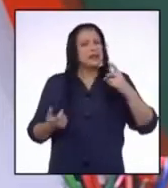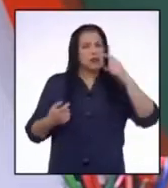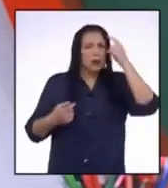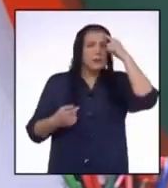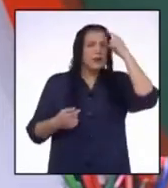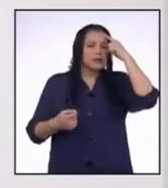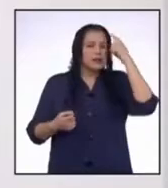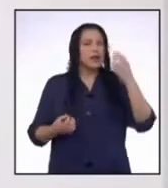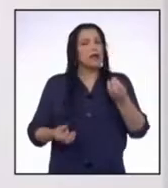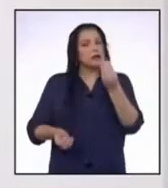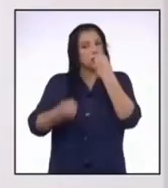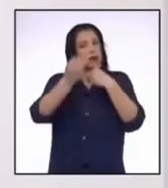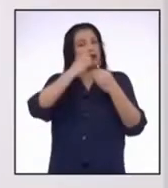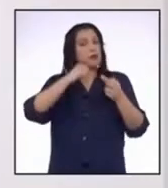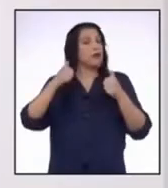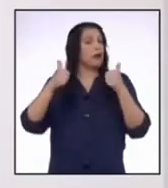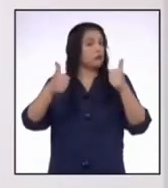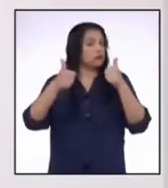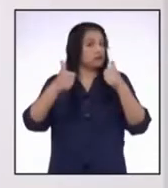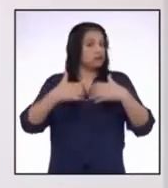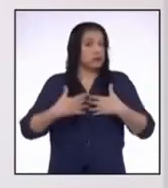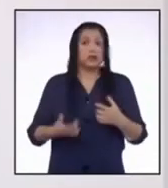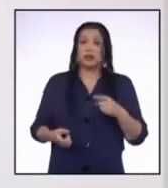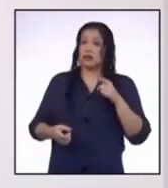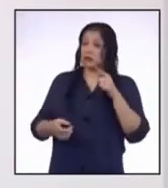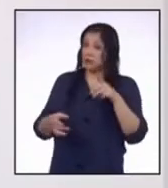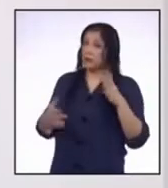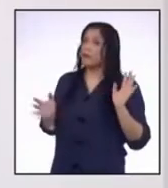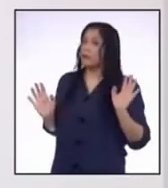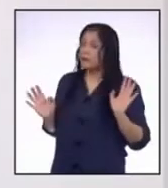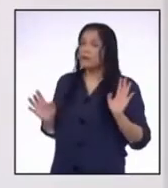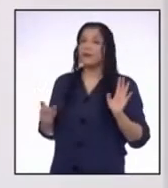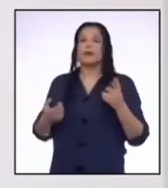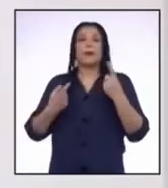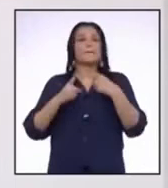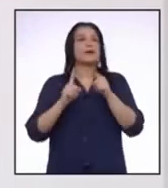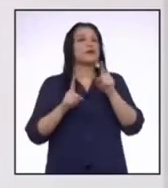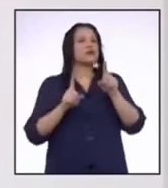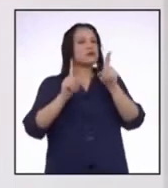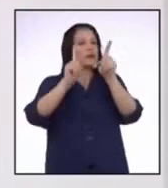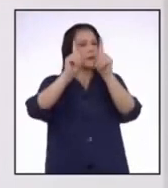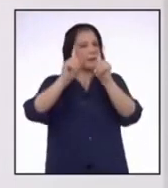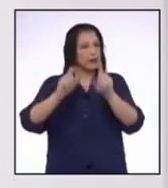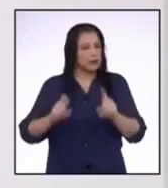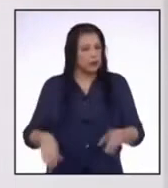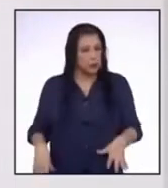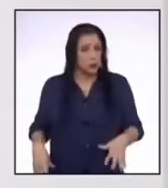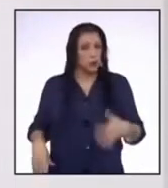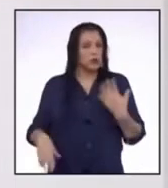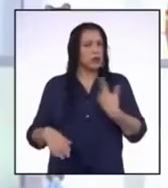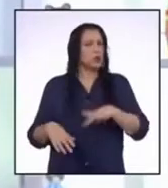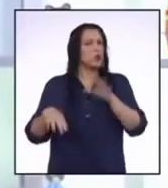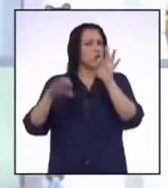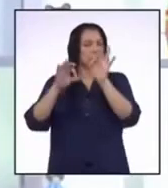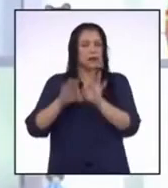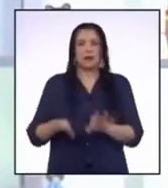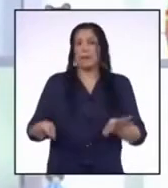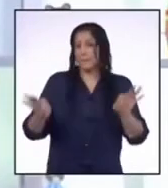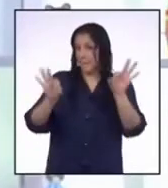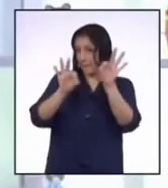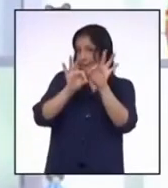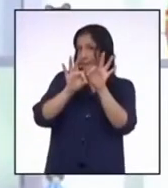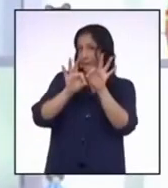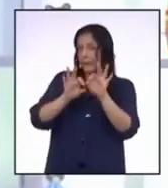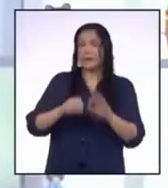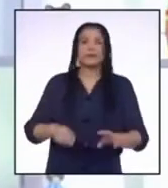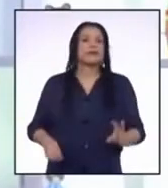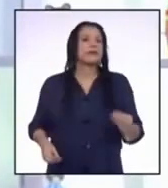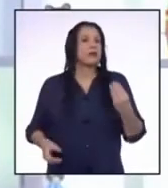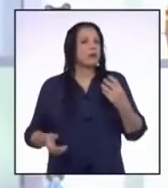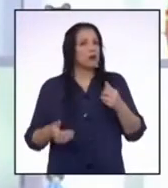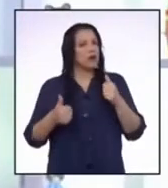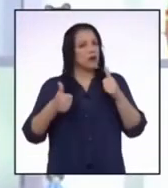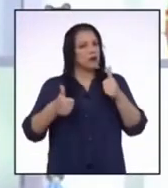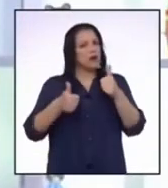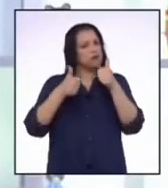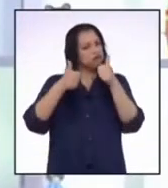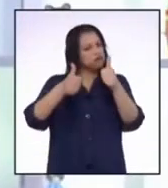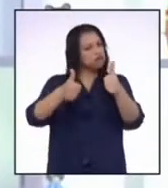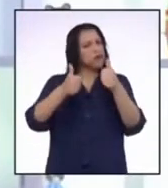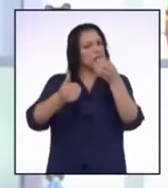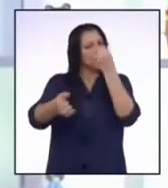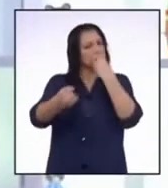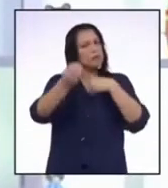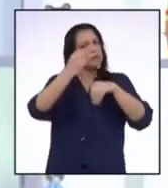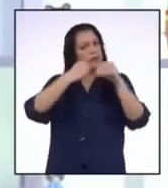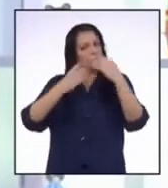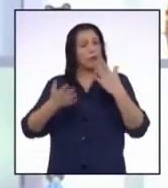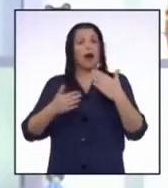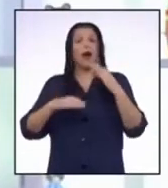alimentación saludable? Eso pasa. Sin embargo, es una pregunta muy importante. Claro, porque una buena alimentación